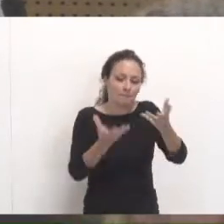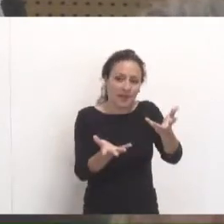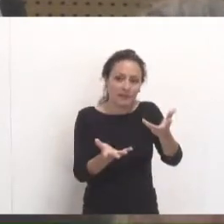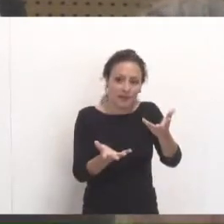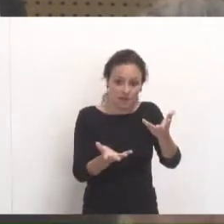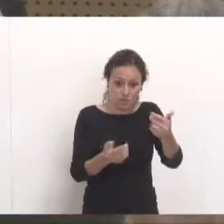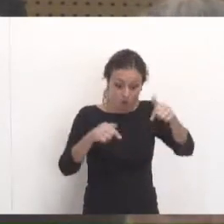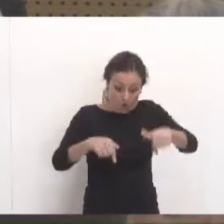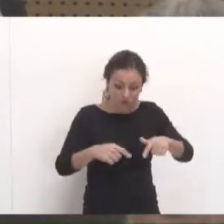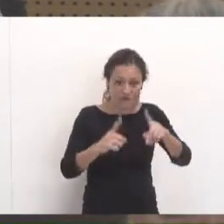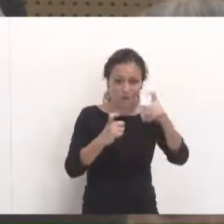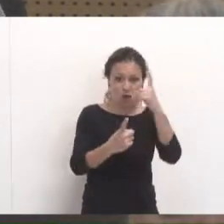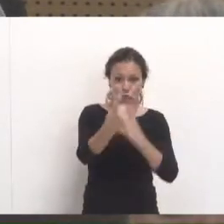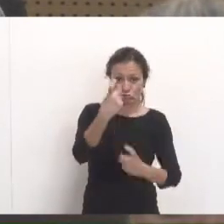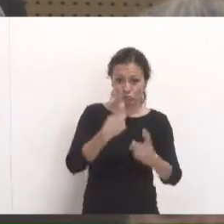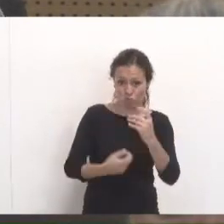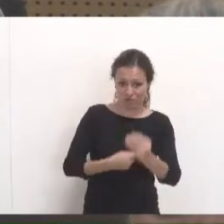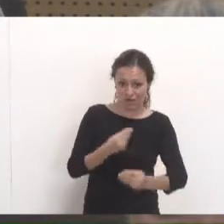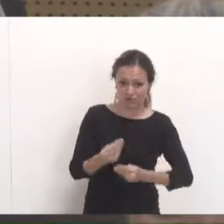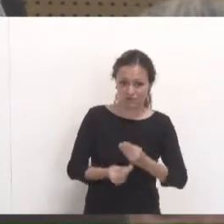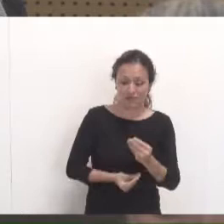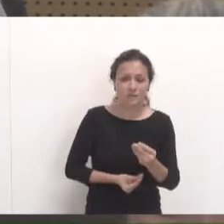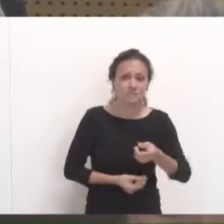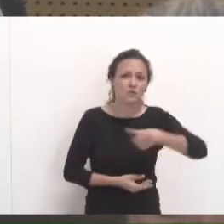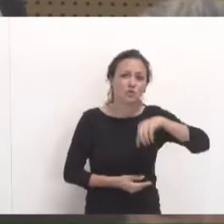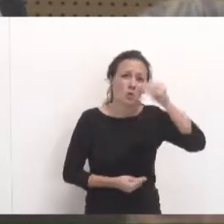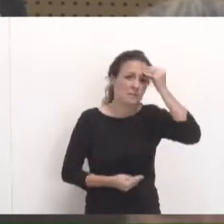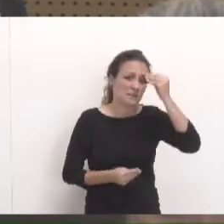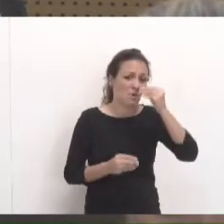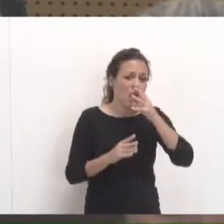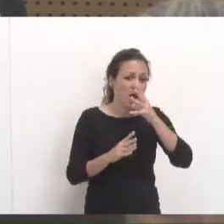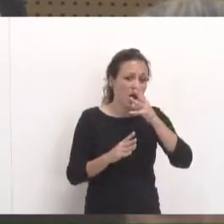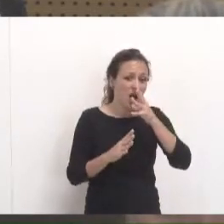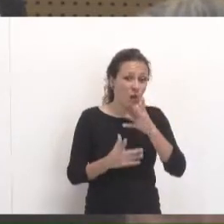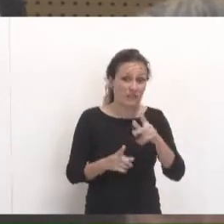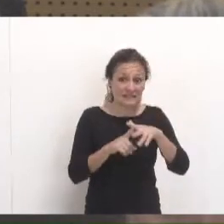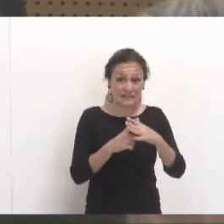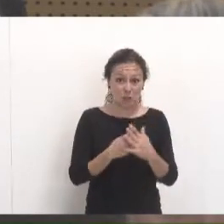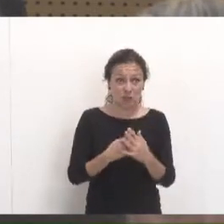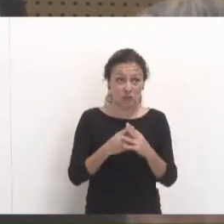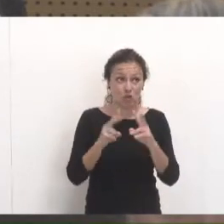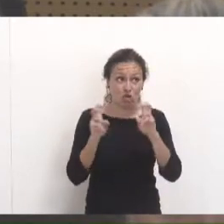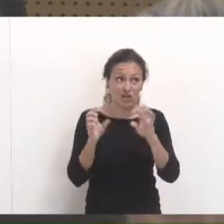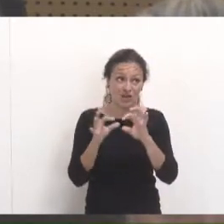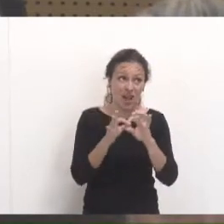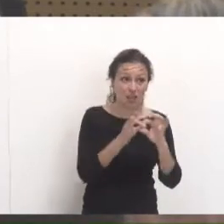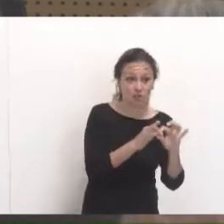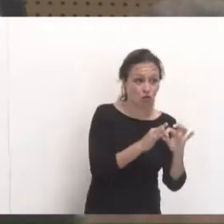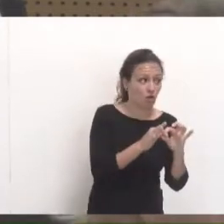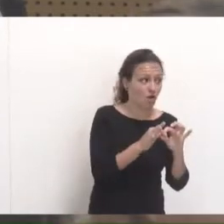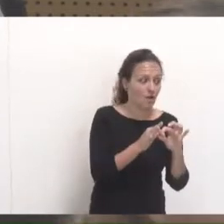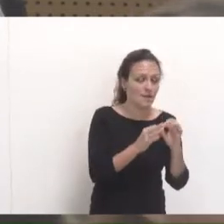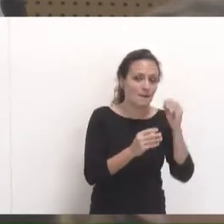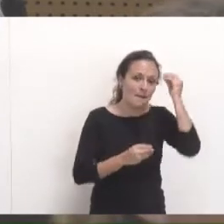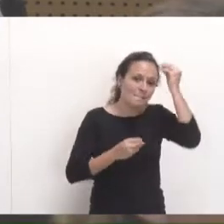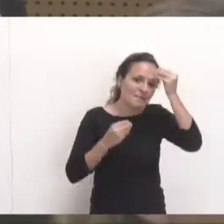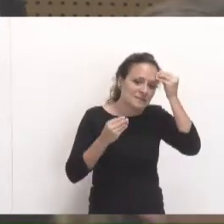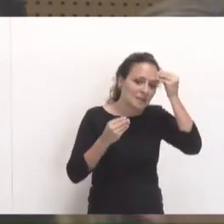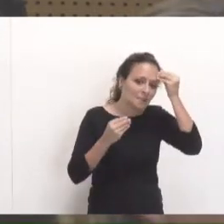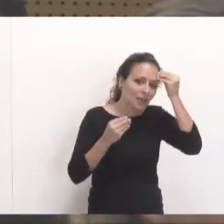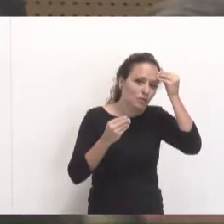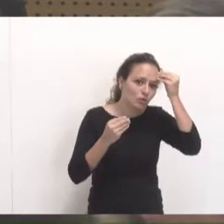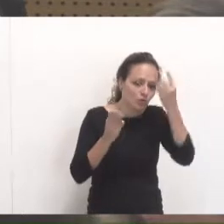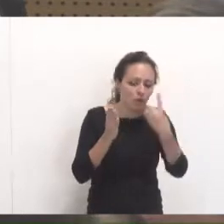a consulta. Creemos que la situación que se ha producido hoy respecto a esa diferencia entre